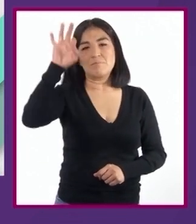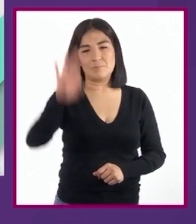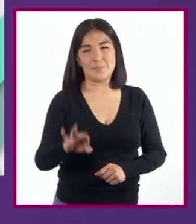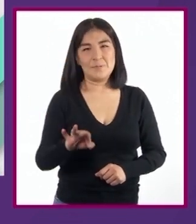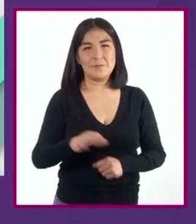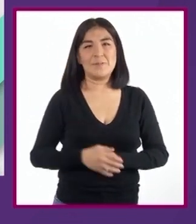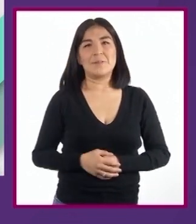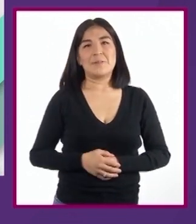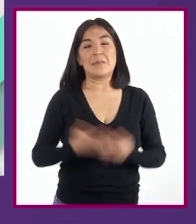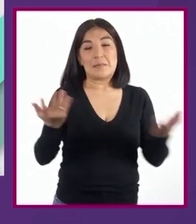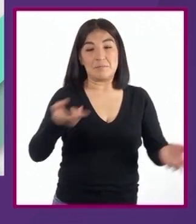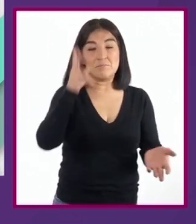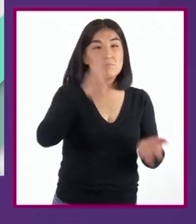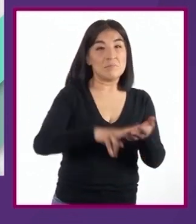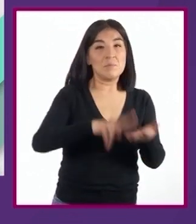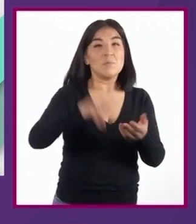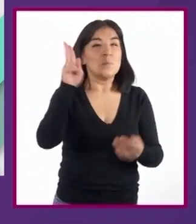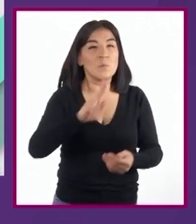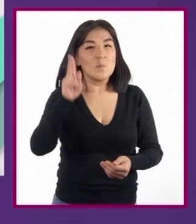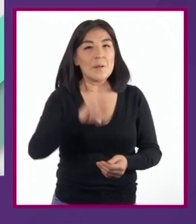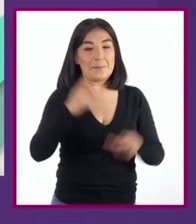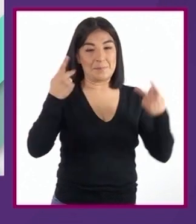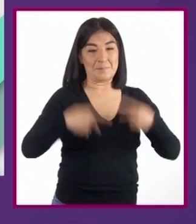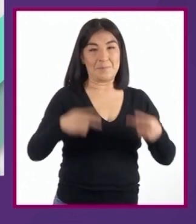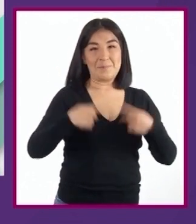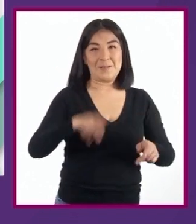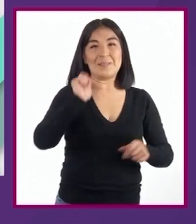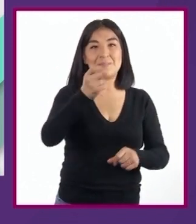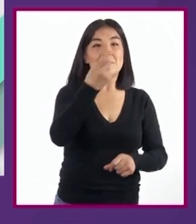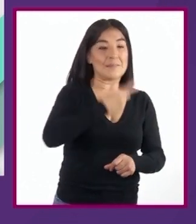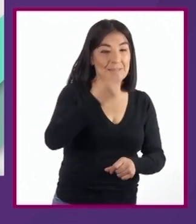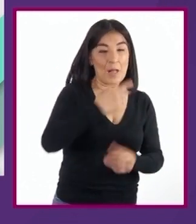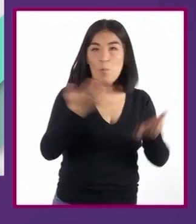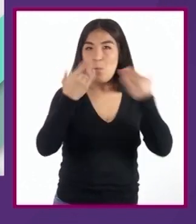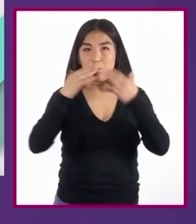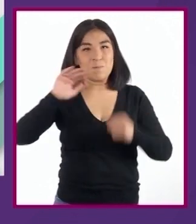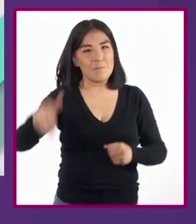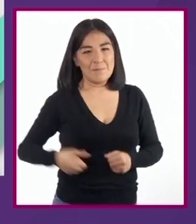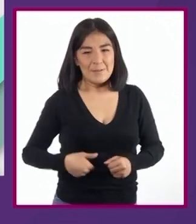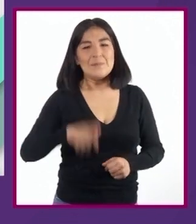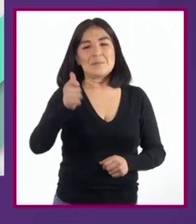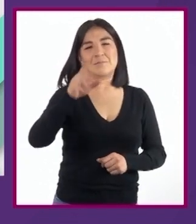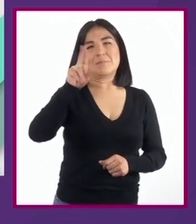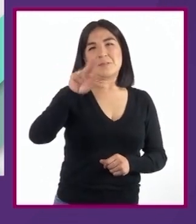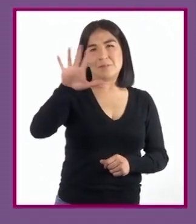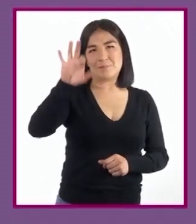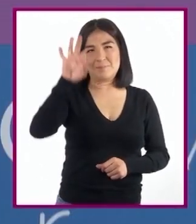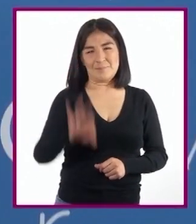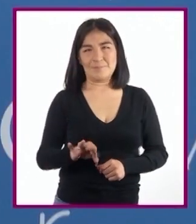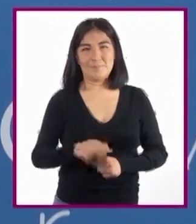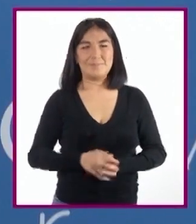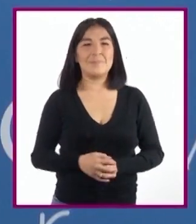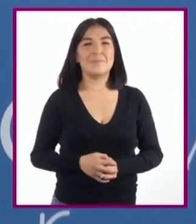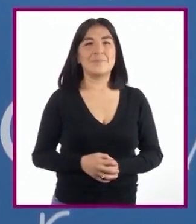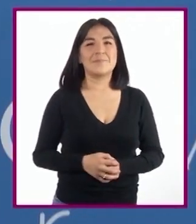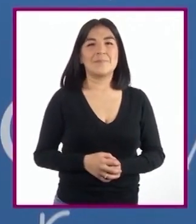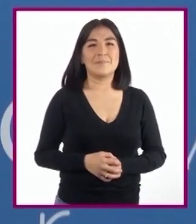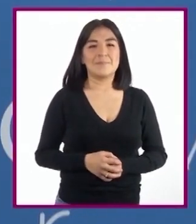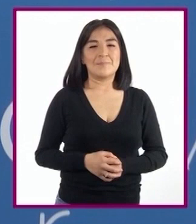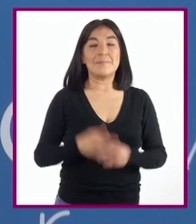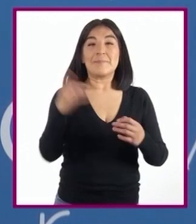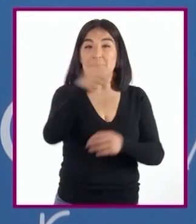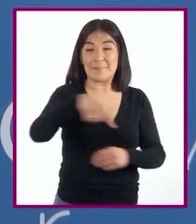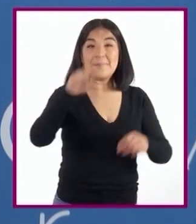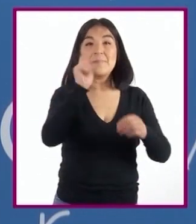85%. La probabilidad de tener un paciente diabético sin fractura es del 85%. Es